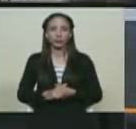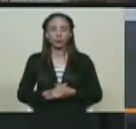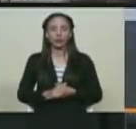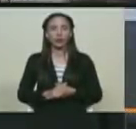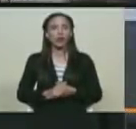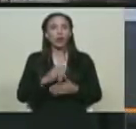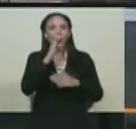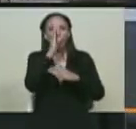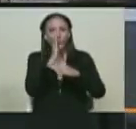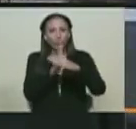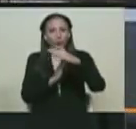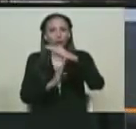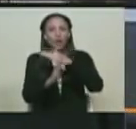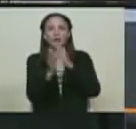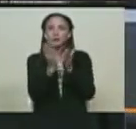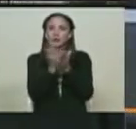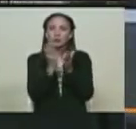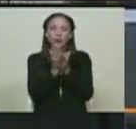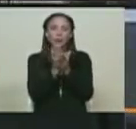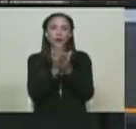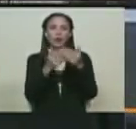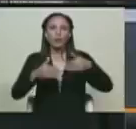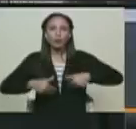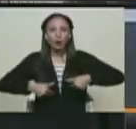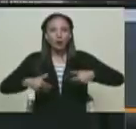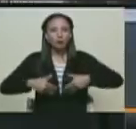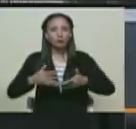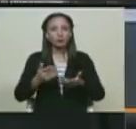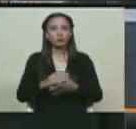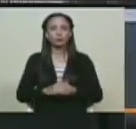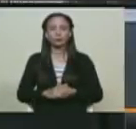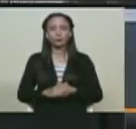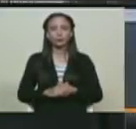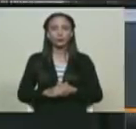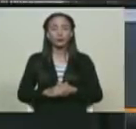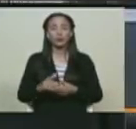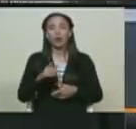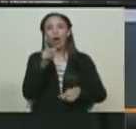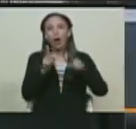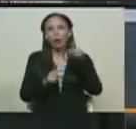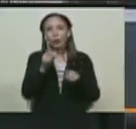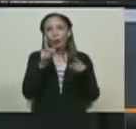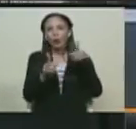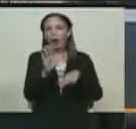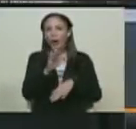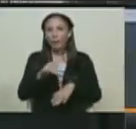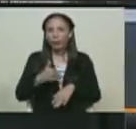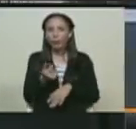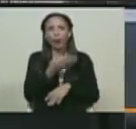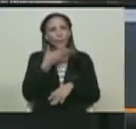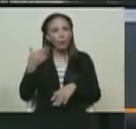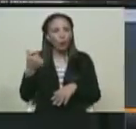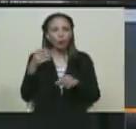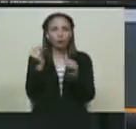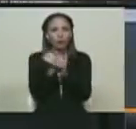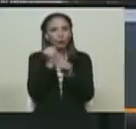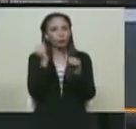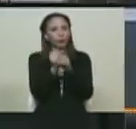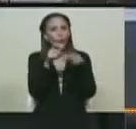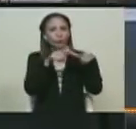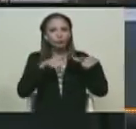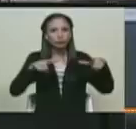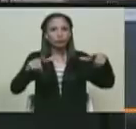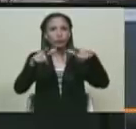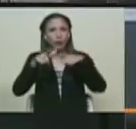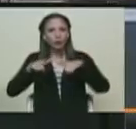persevera, del que lucha, la humildad del que es capaz de hacer mejor su trabajo donde esté.